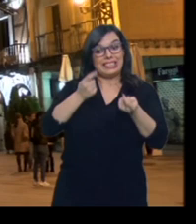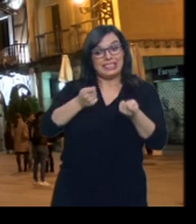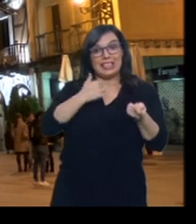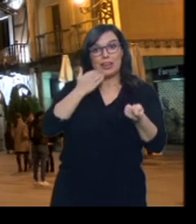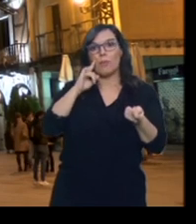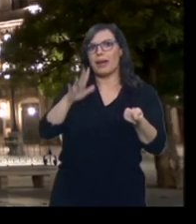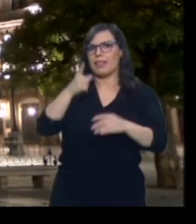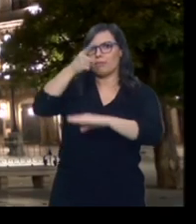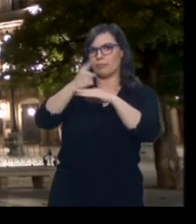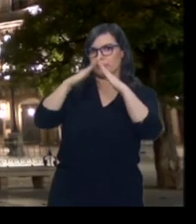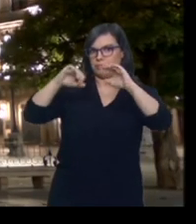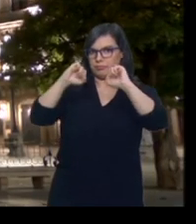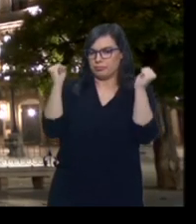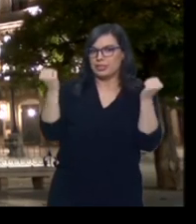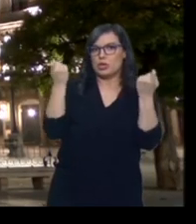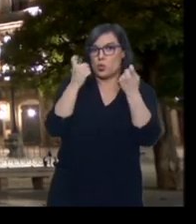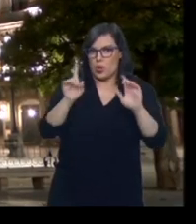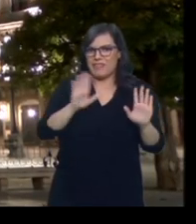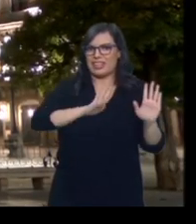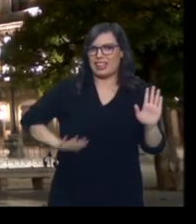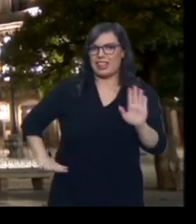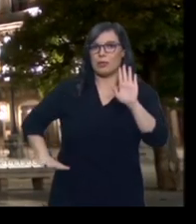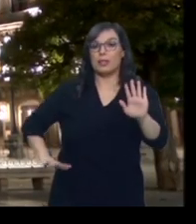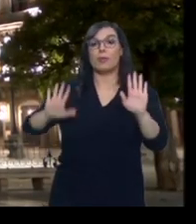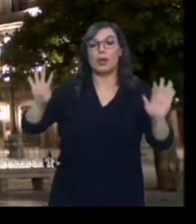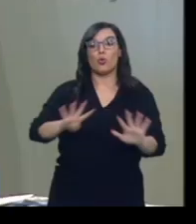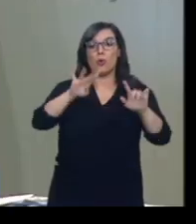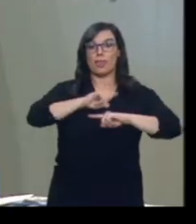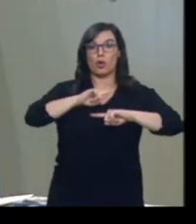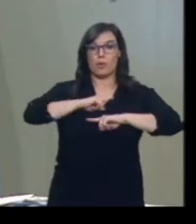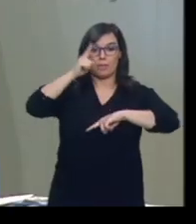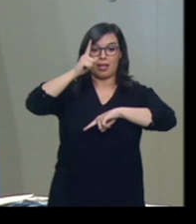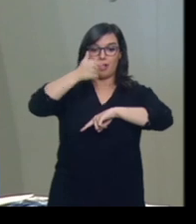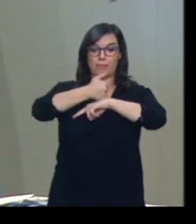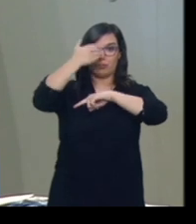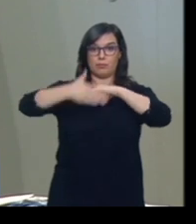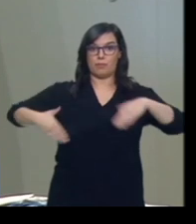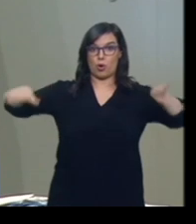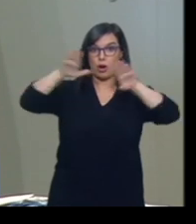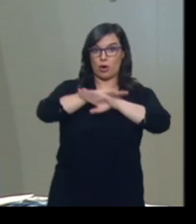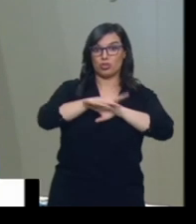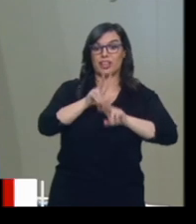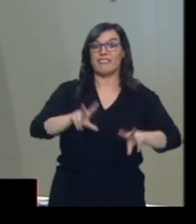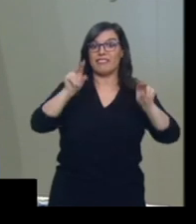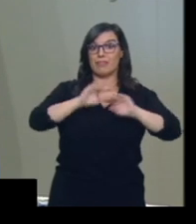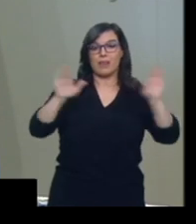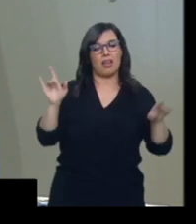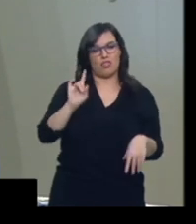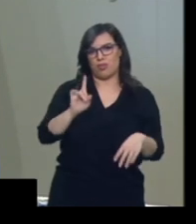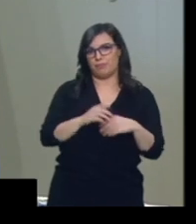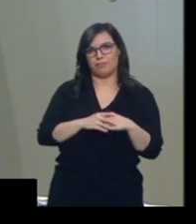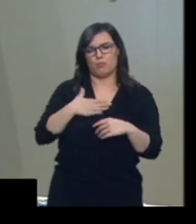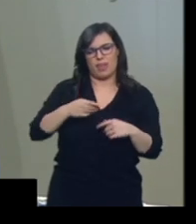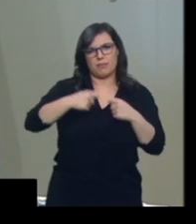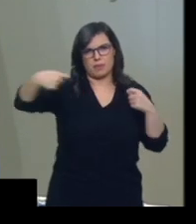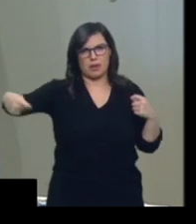domiciliario, pero el toque de queda parece que seguirá más allá del 9 de noviembre. No es buena cosa levantar las medidas a los 15 días si no